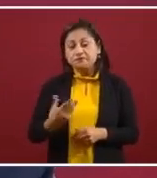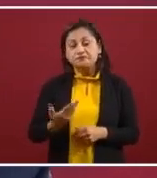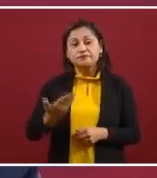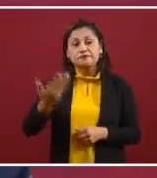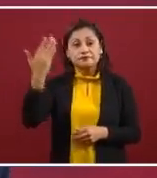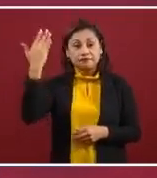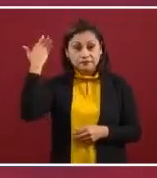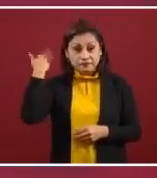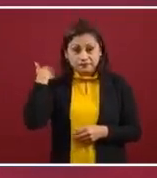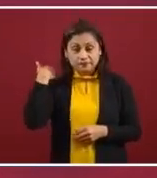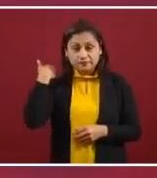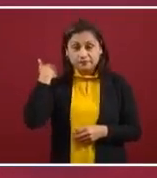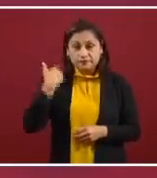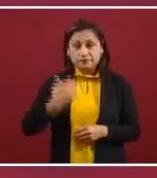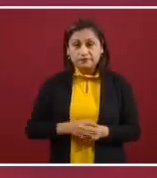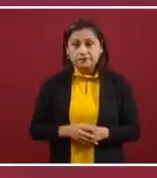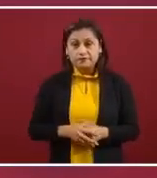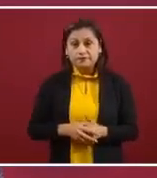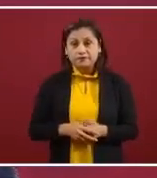la